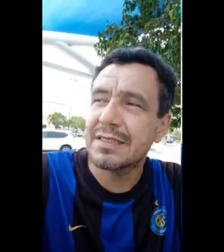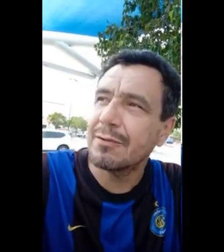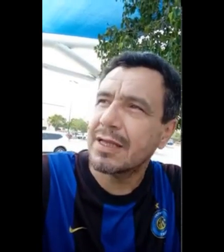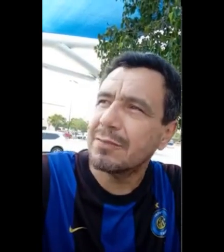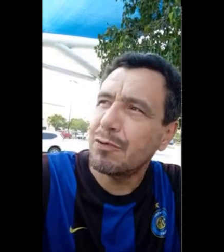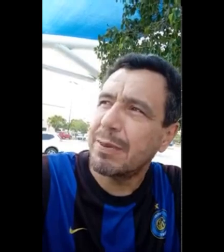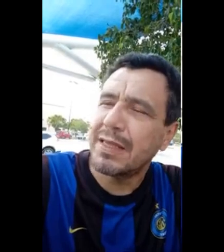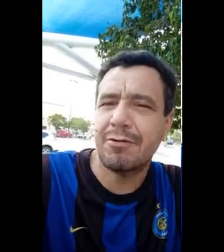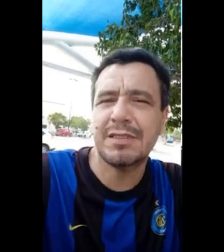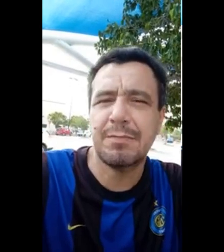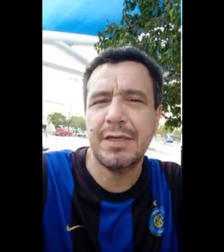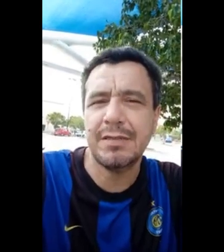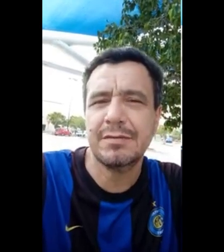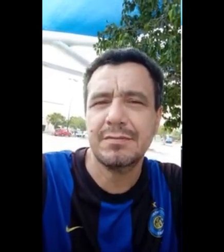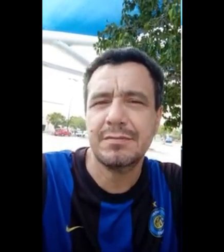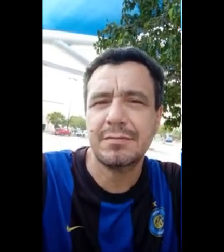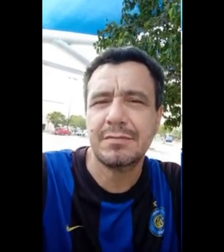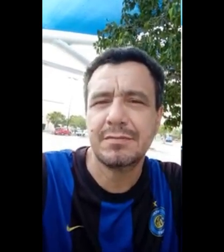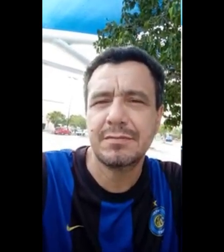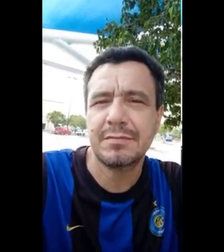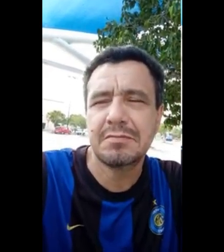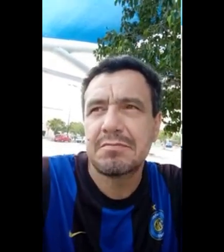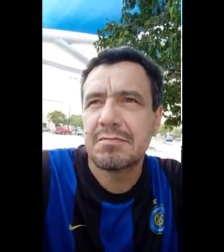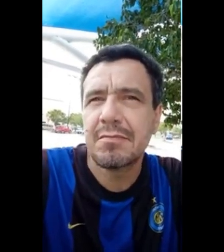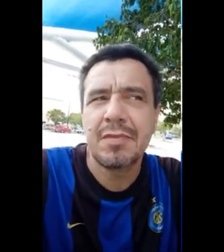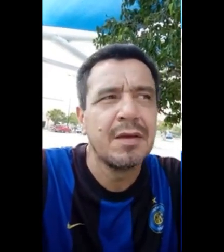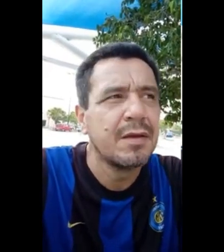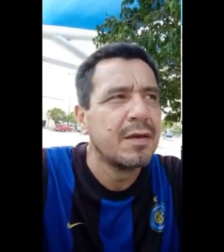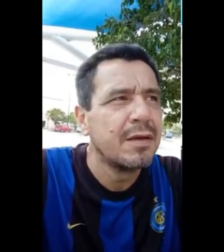que pasa es que el votante es muy pendejo en este país.